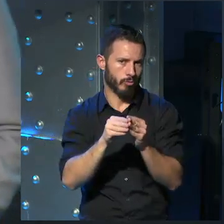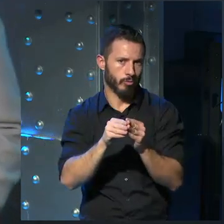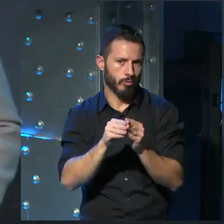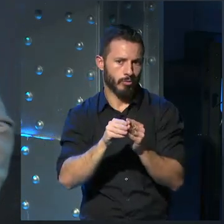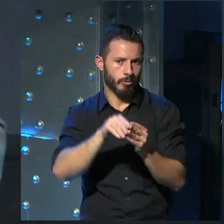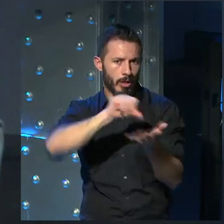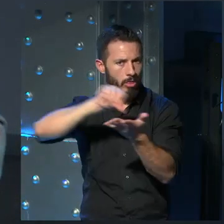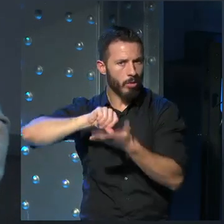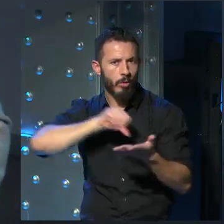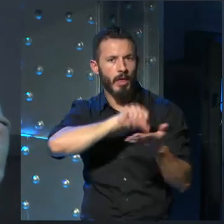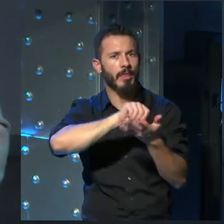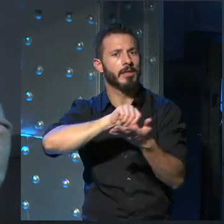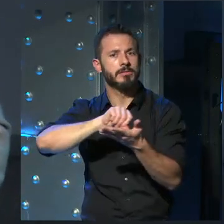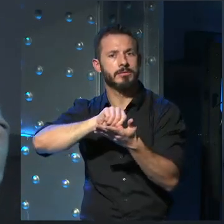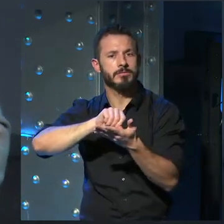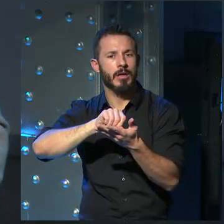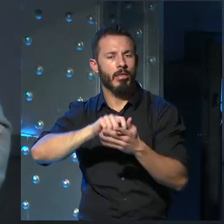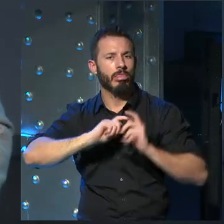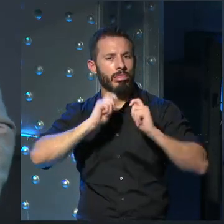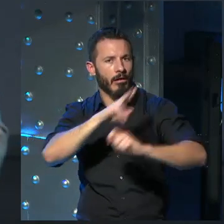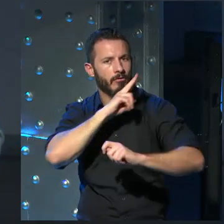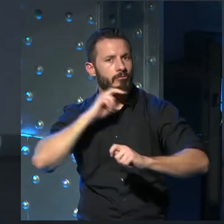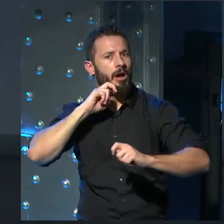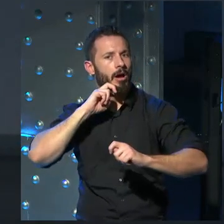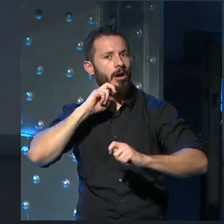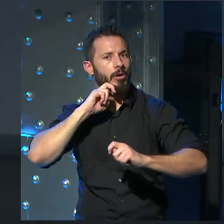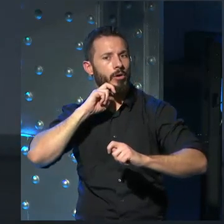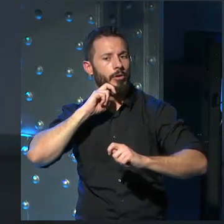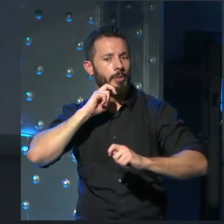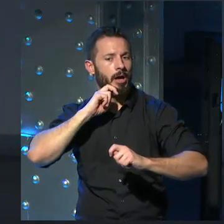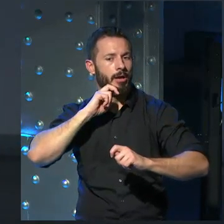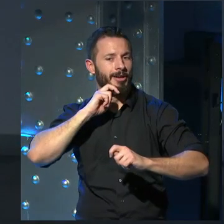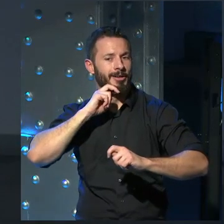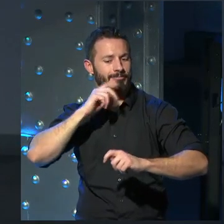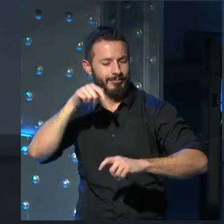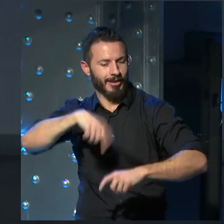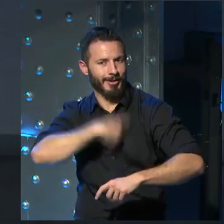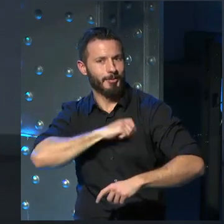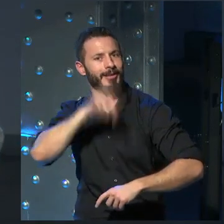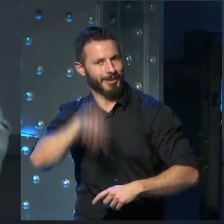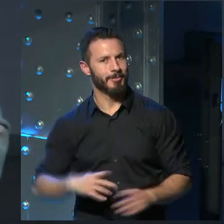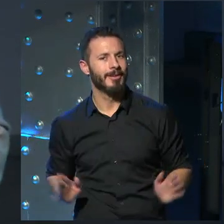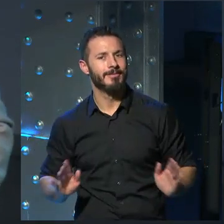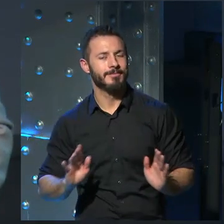de ciudades que aportan también mucho valor al conjunto del territorio español, ¿no? Y yo esto lo